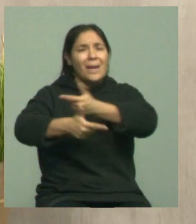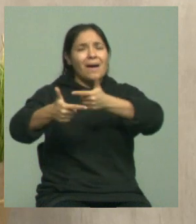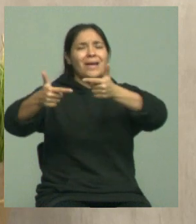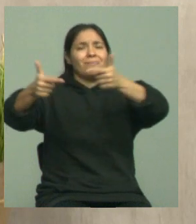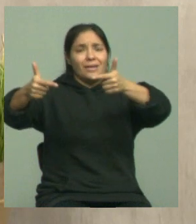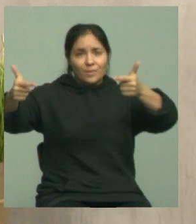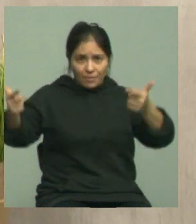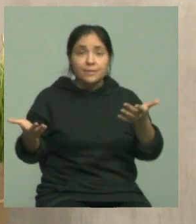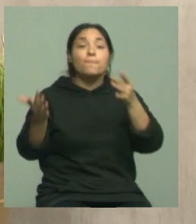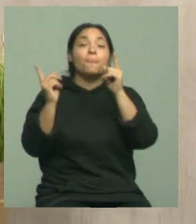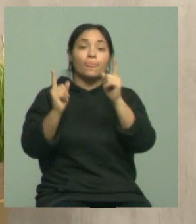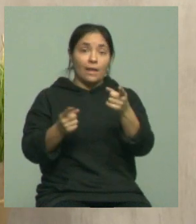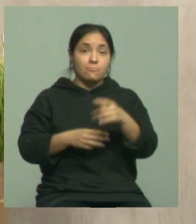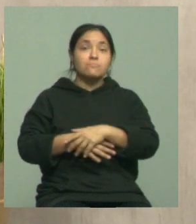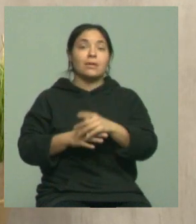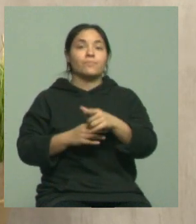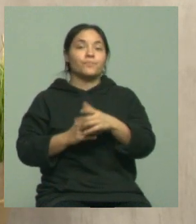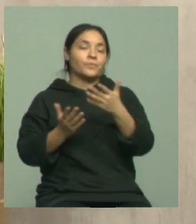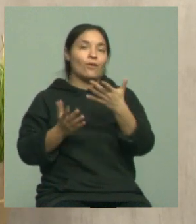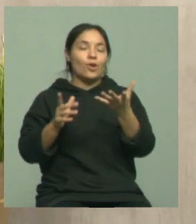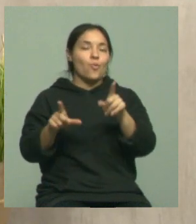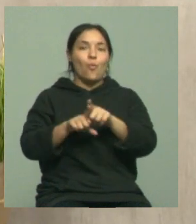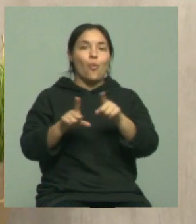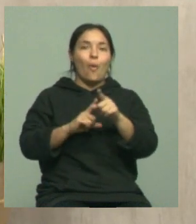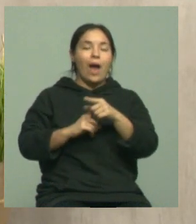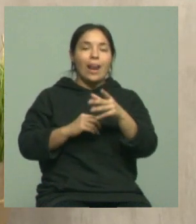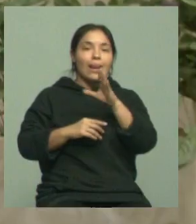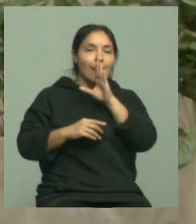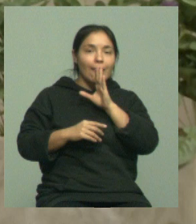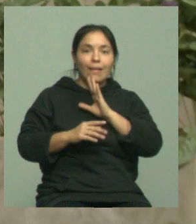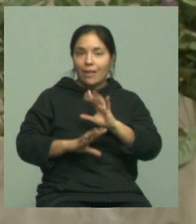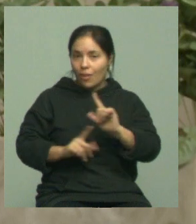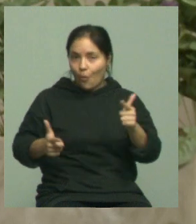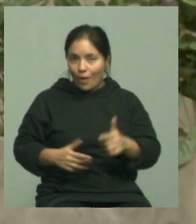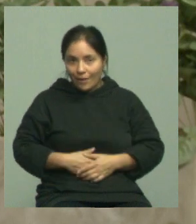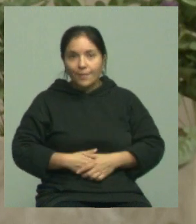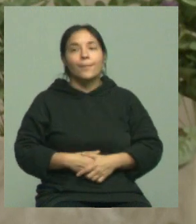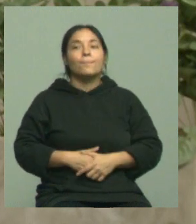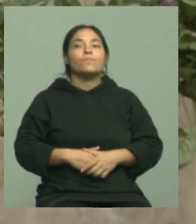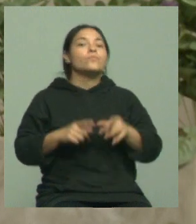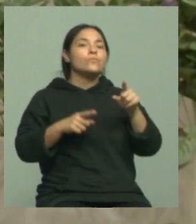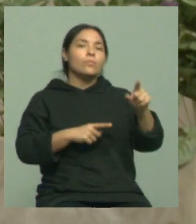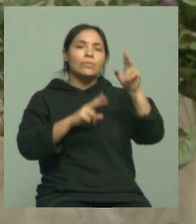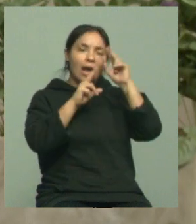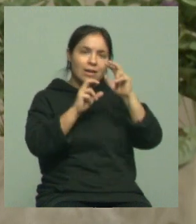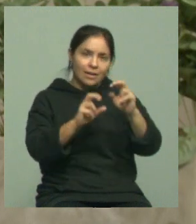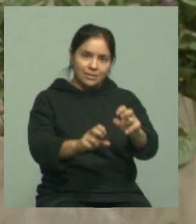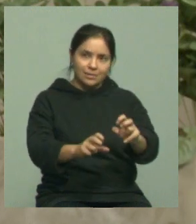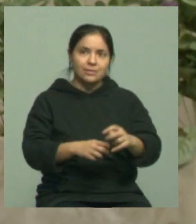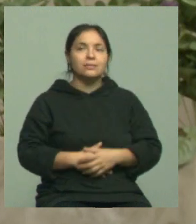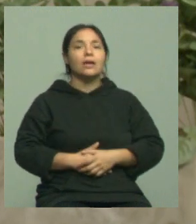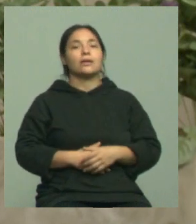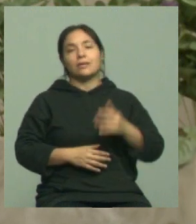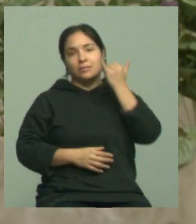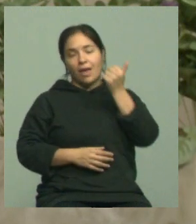incluso a promover la intolerancia, ¿no? Bueno, en estos tiempos, y con esto cierro, Julia, vos que analizás mucho el tema y lo venís